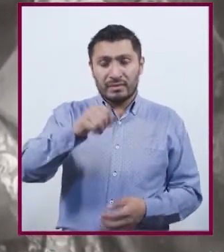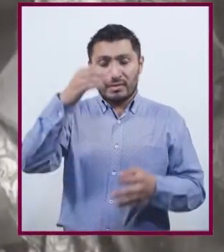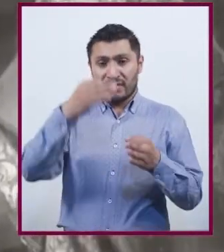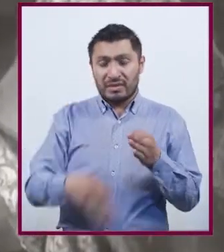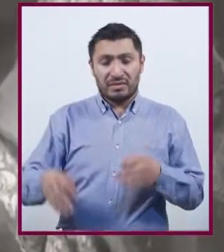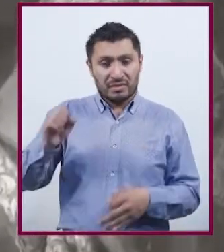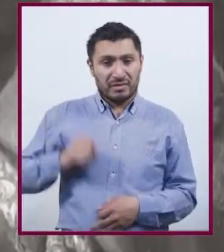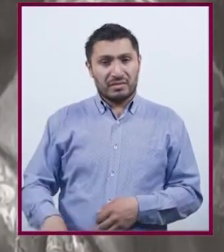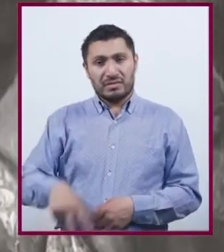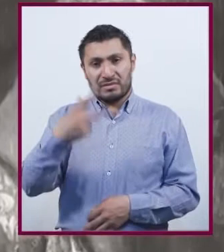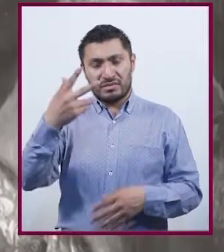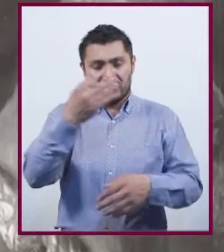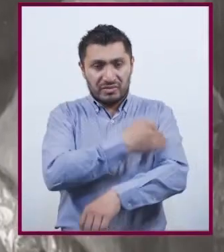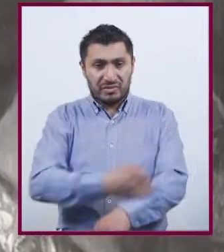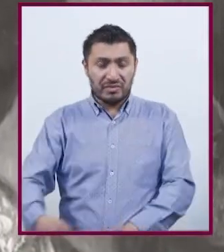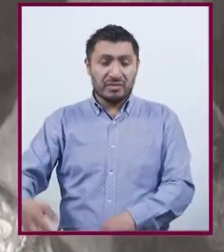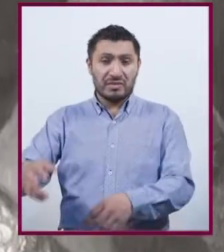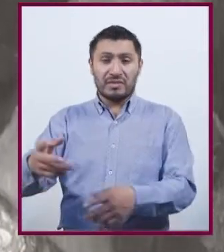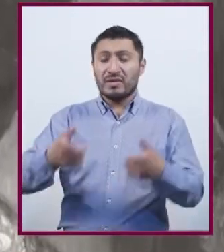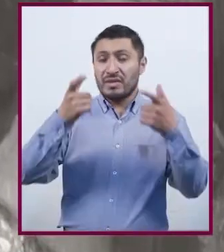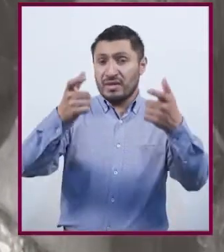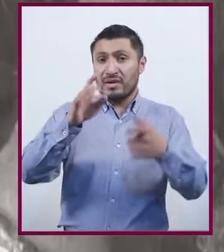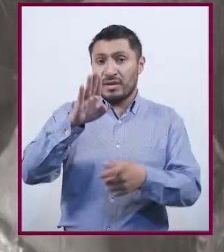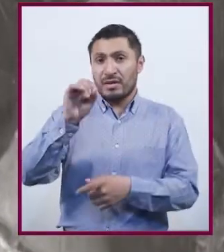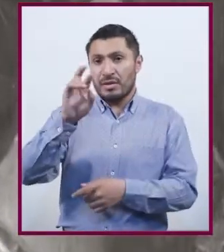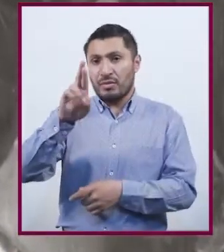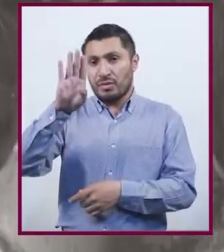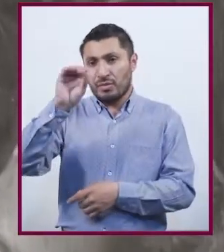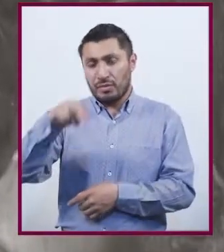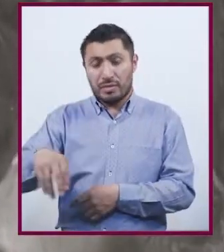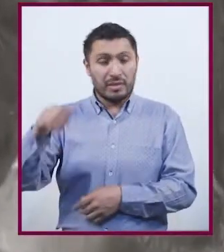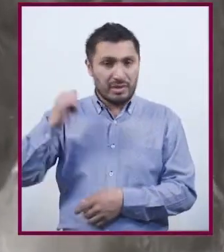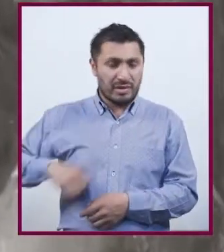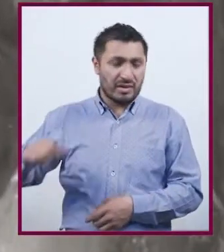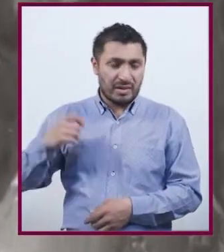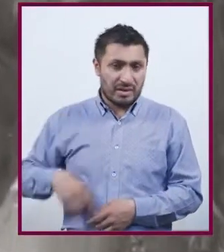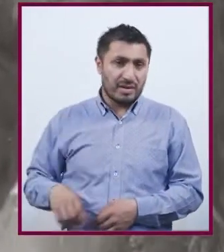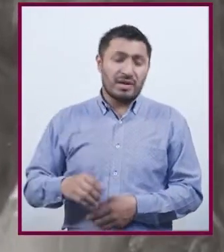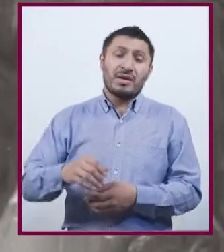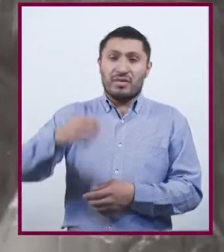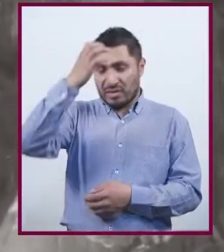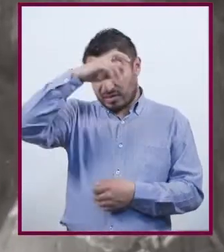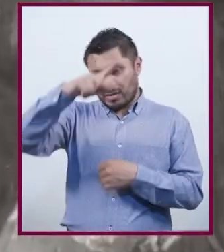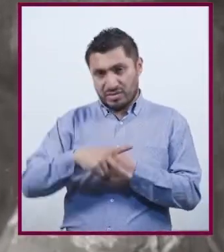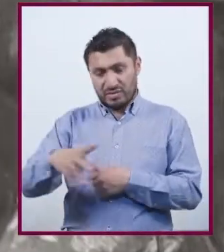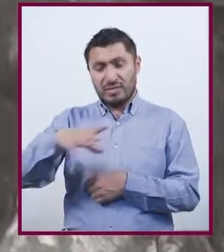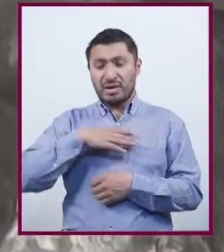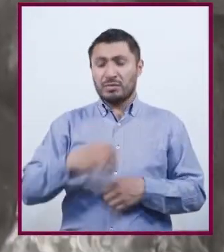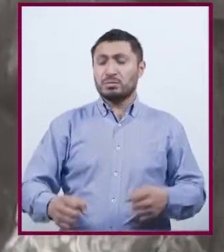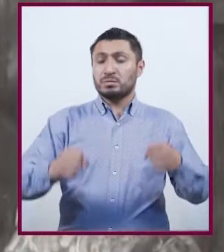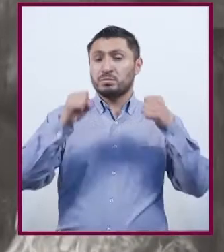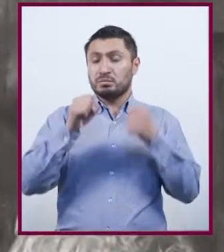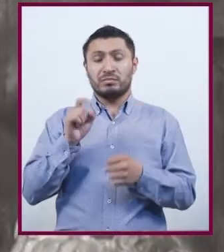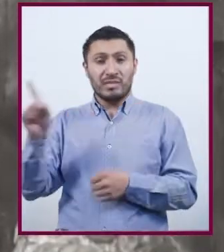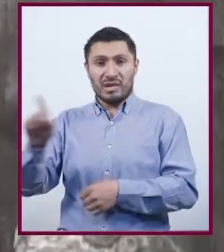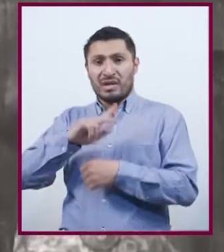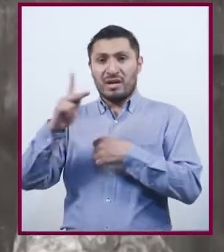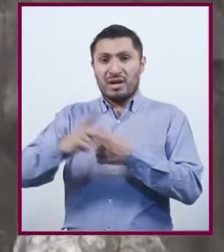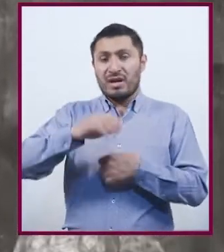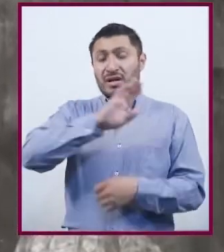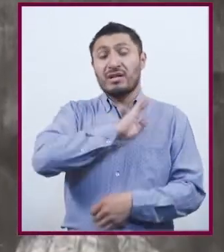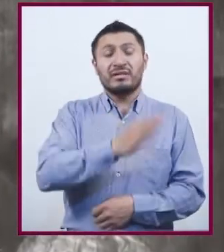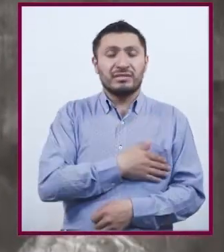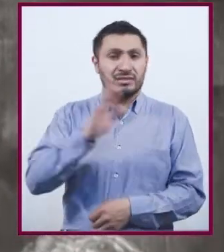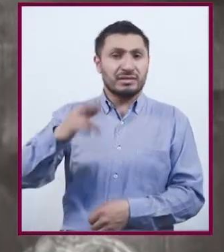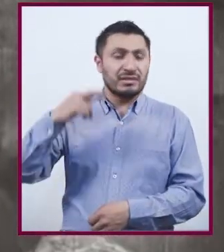A finales del siglo XVIII, la familia real de los Borbón, una rama de la antigua dinastía europea de los Capetos, tomó